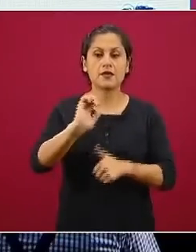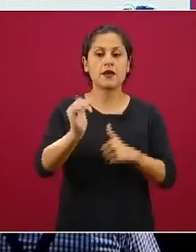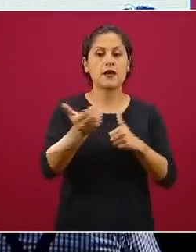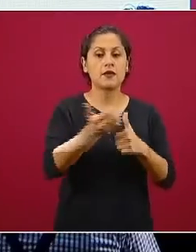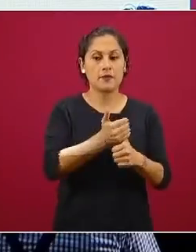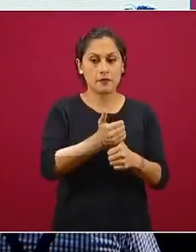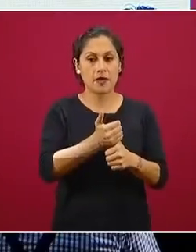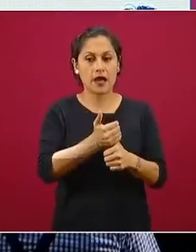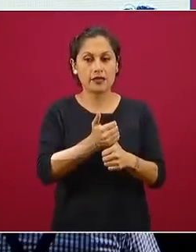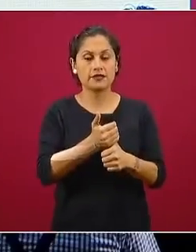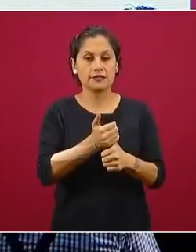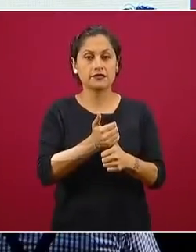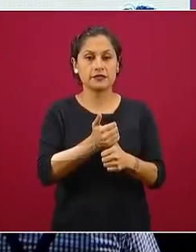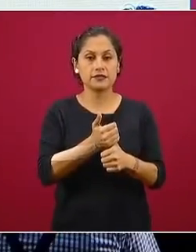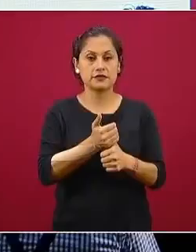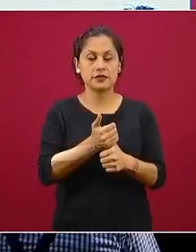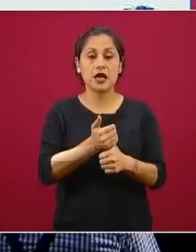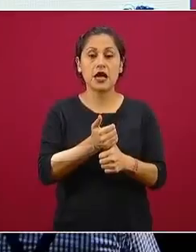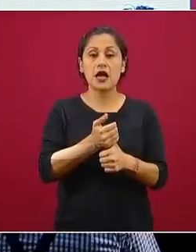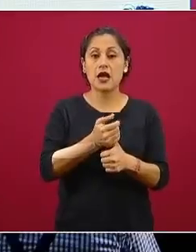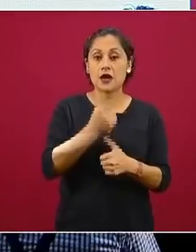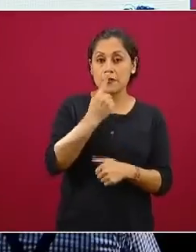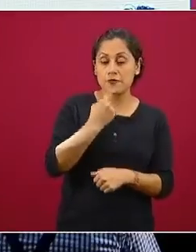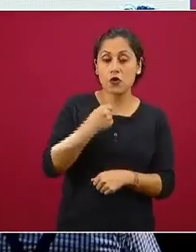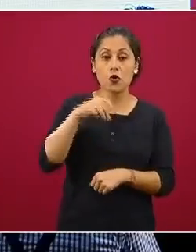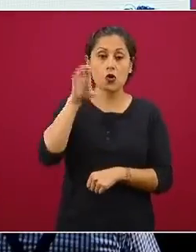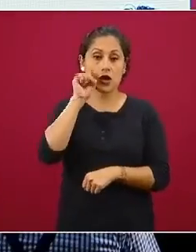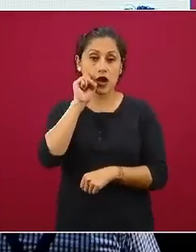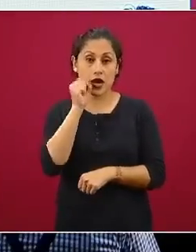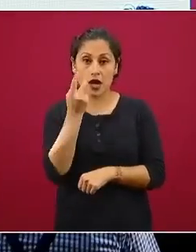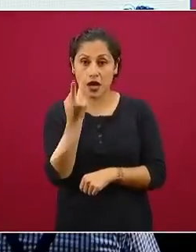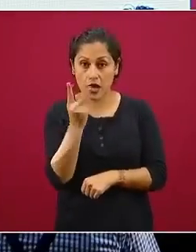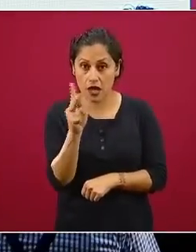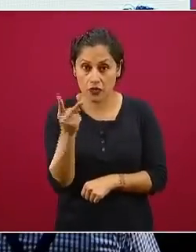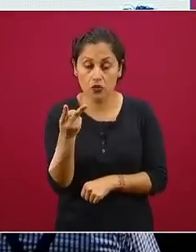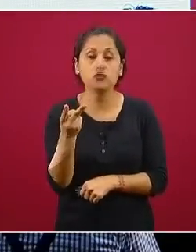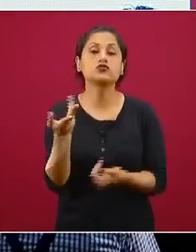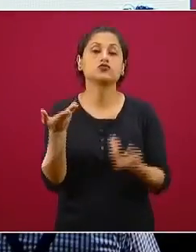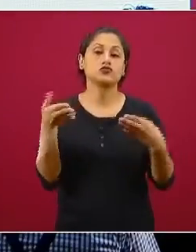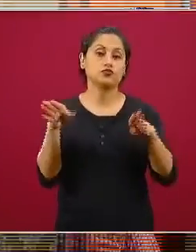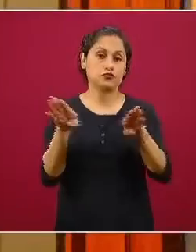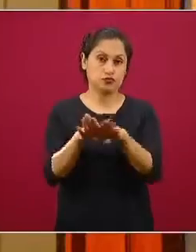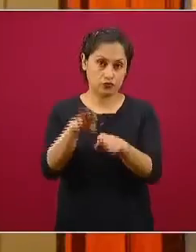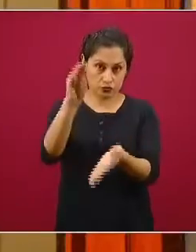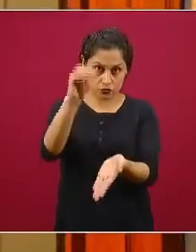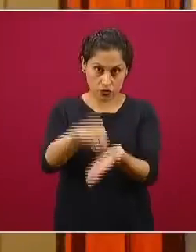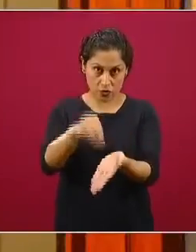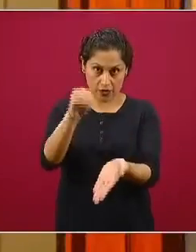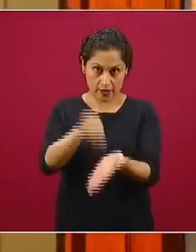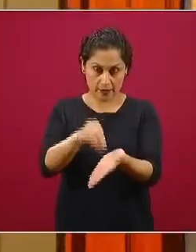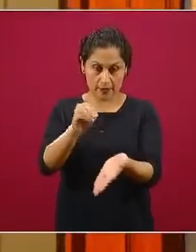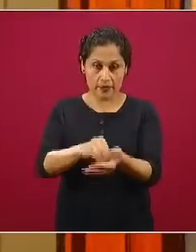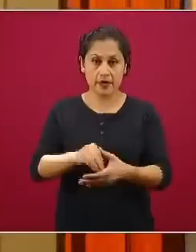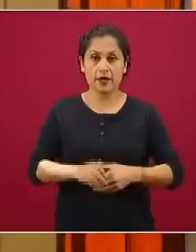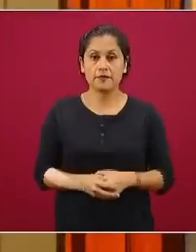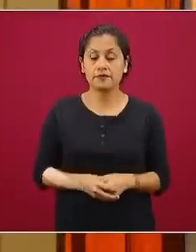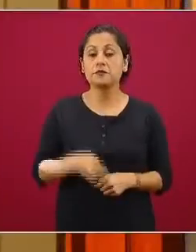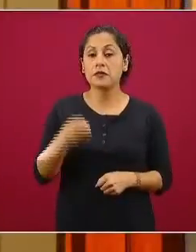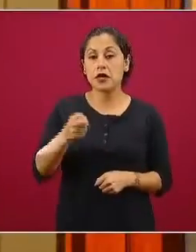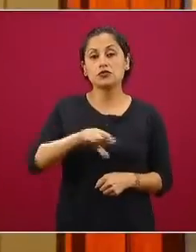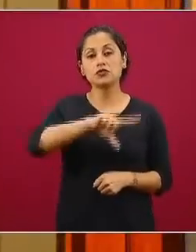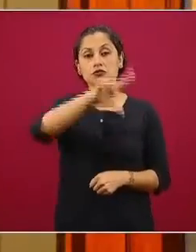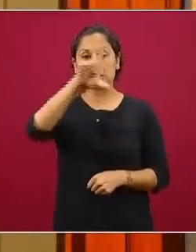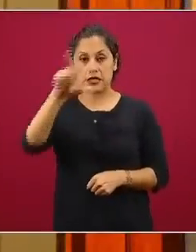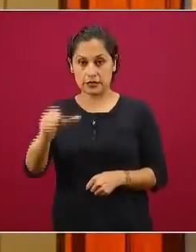similares, en ambos niveles de riesgo, rojo y naranja, se mantienen todavía cerrados. Estos tendrán alguna apertura hasta